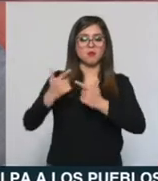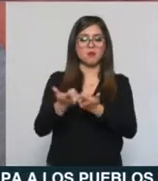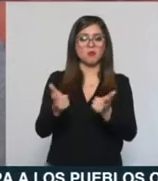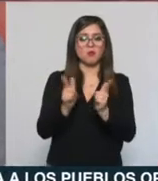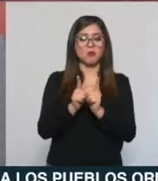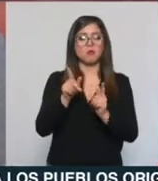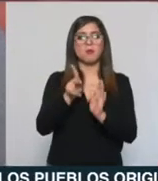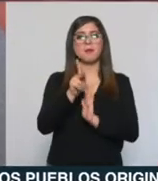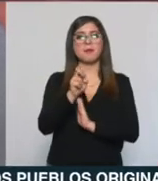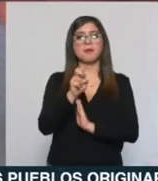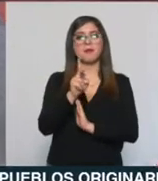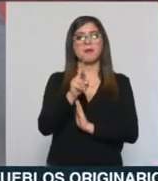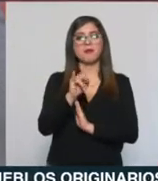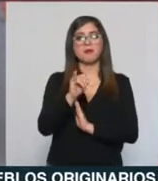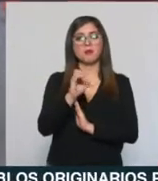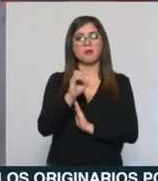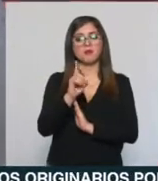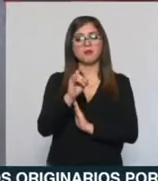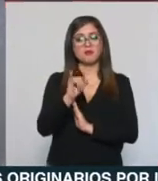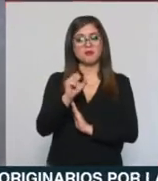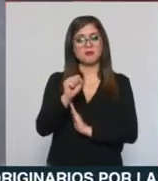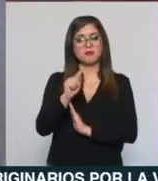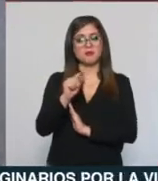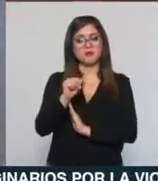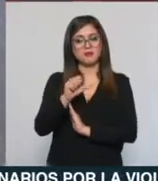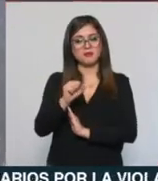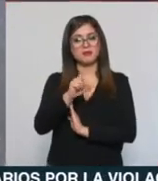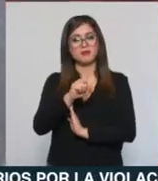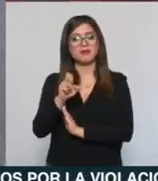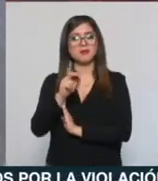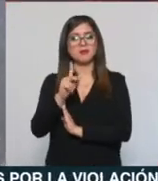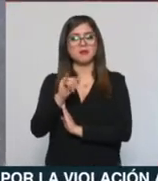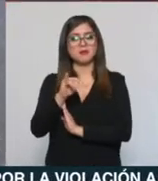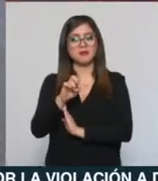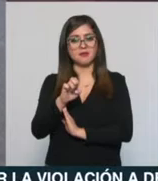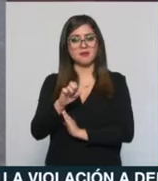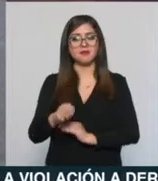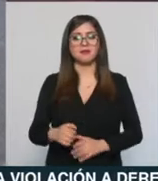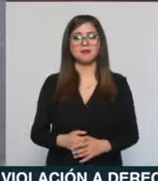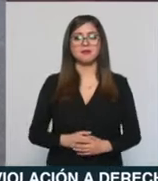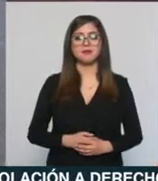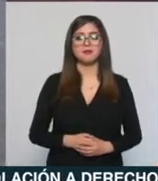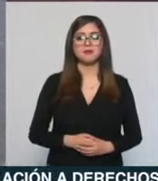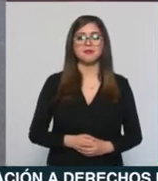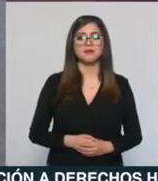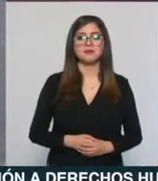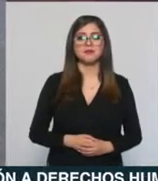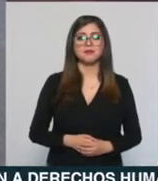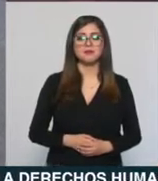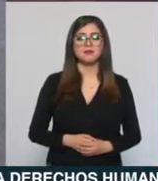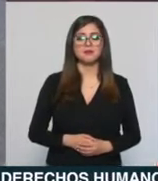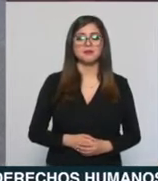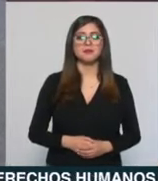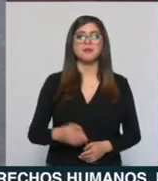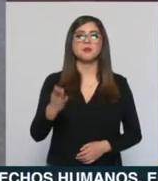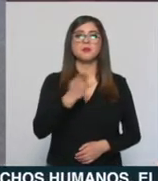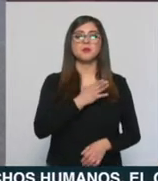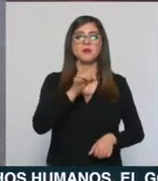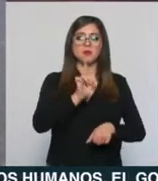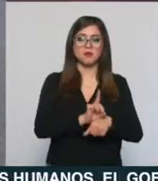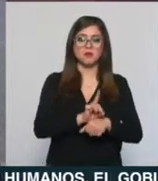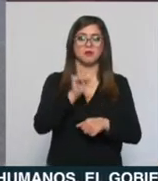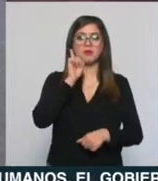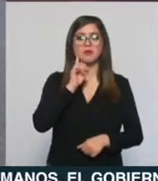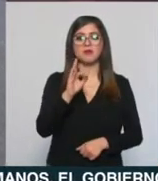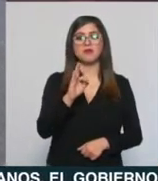de a pie. Muy buenos días, gracias por conversar con nosotros, Vania. Buenos días, felicitas y pues agradecer el espacio